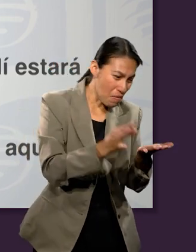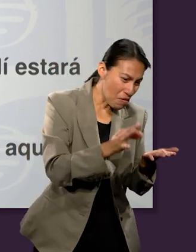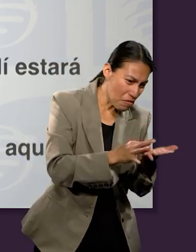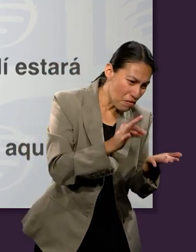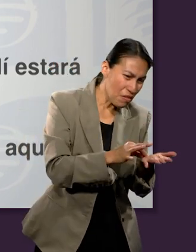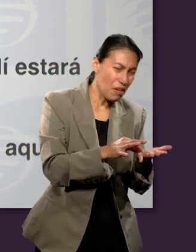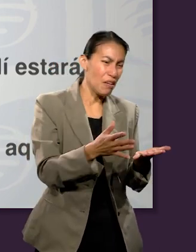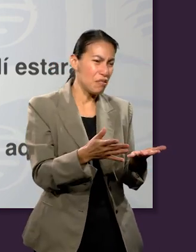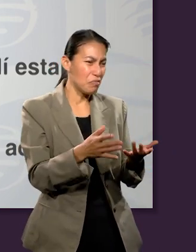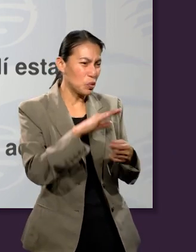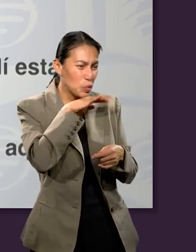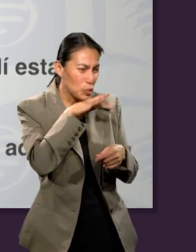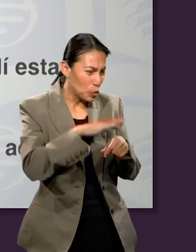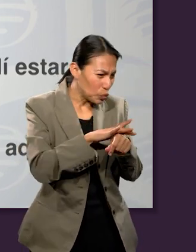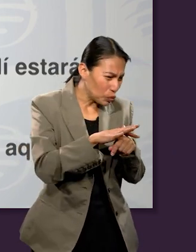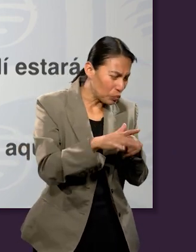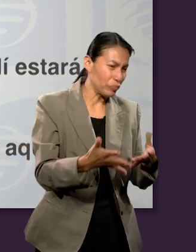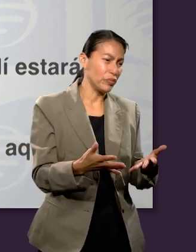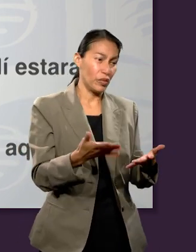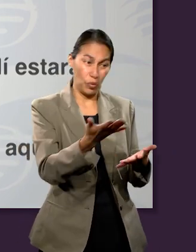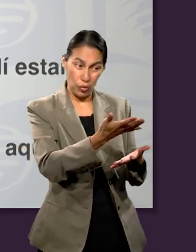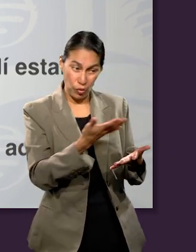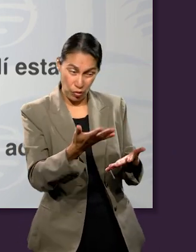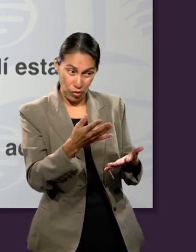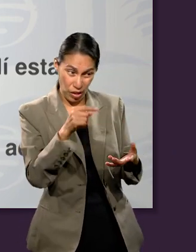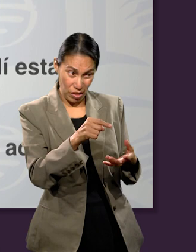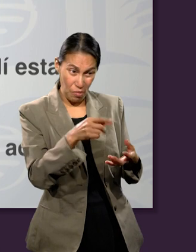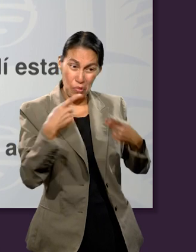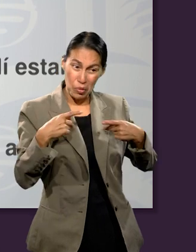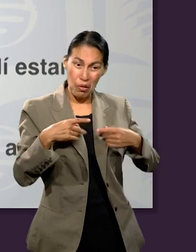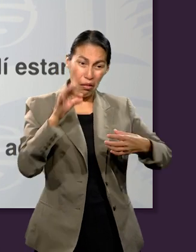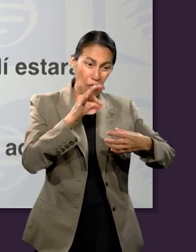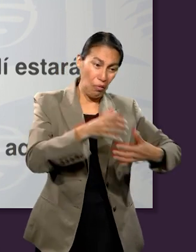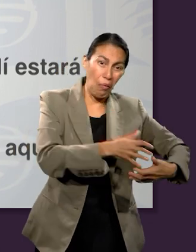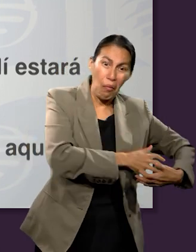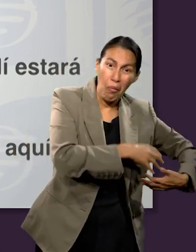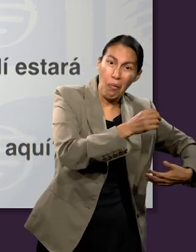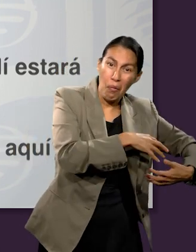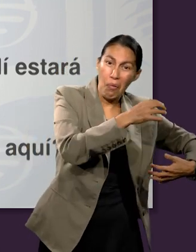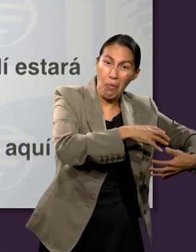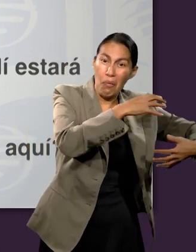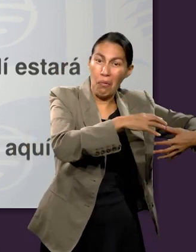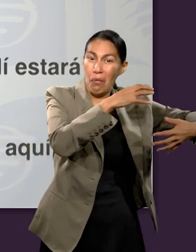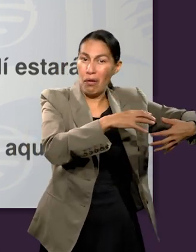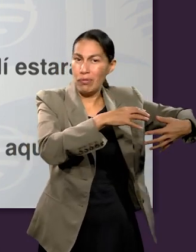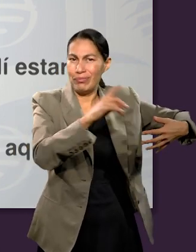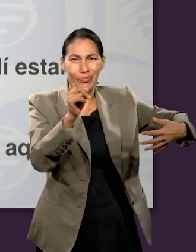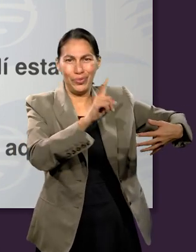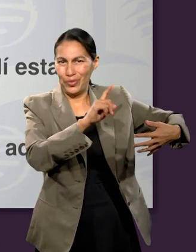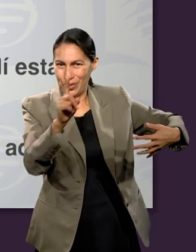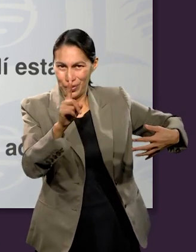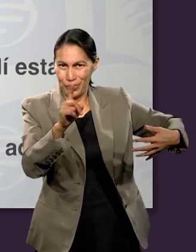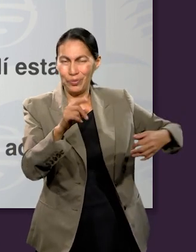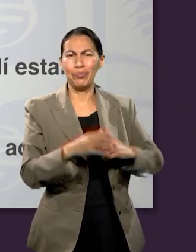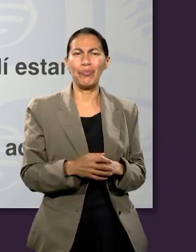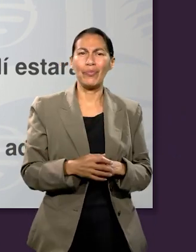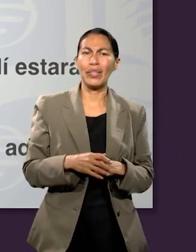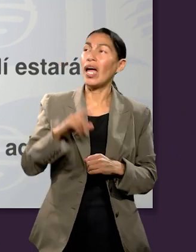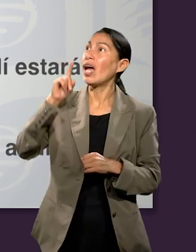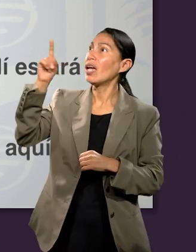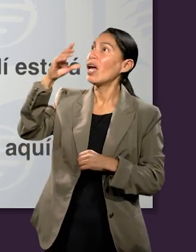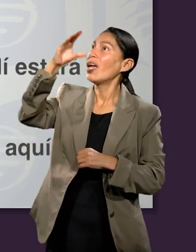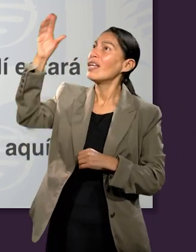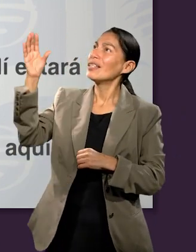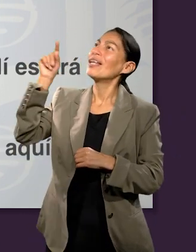socavan y roban sino acumulen tesoros en el cielo donde la polilla ni el óxido corrompen